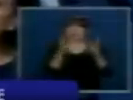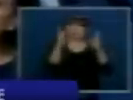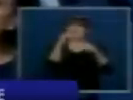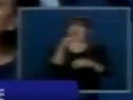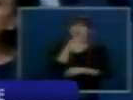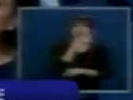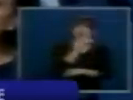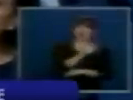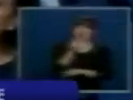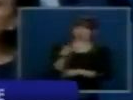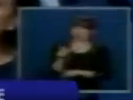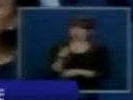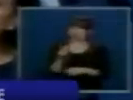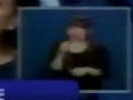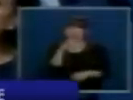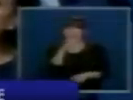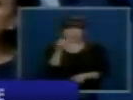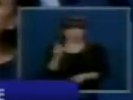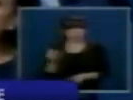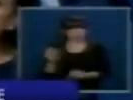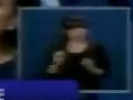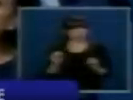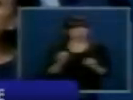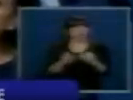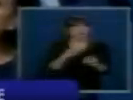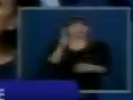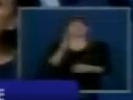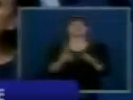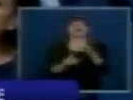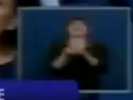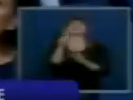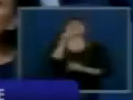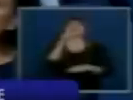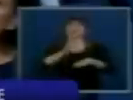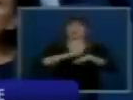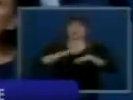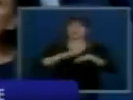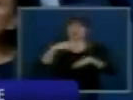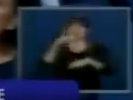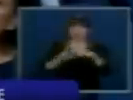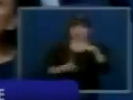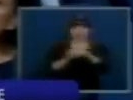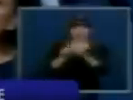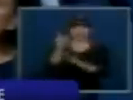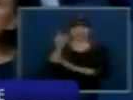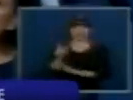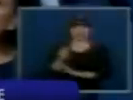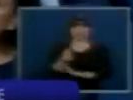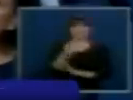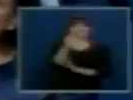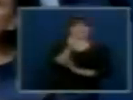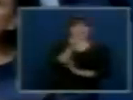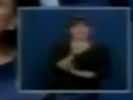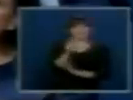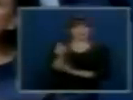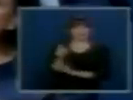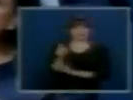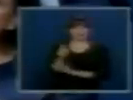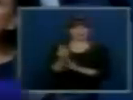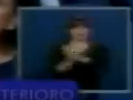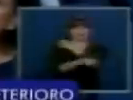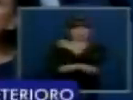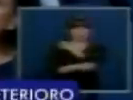ni corruptos. Nunca o casi nunca aparecen los culpables, y cuando aparecen, muy pocas personas resultan